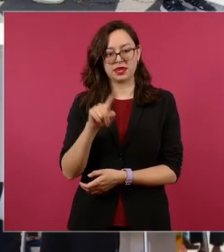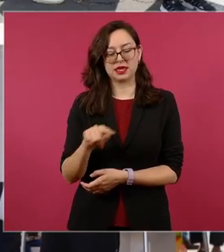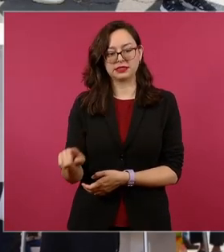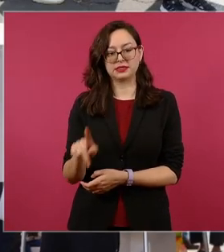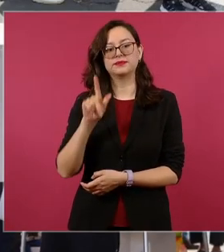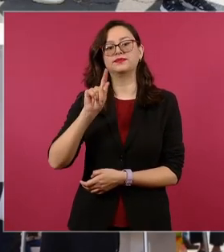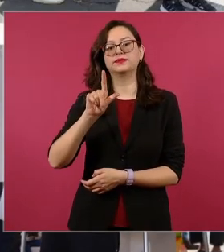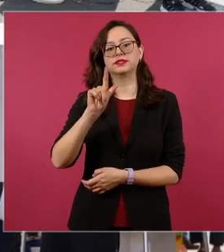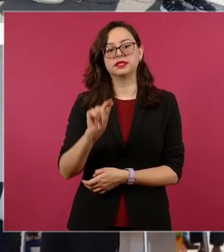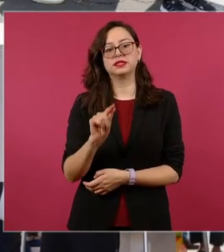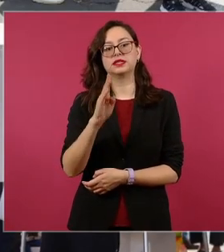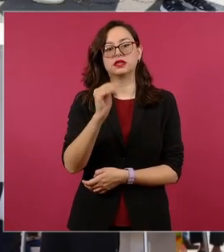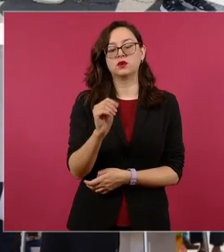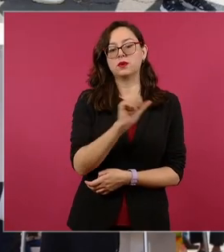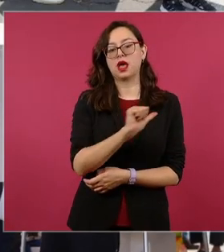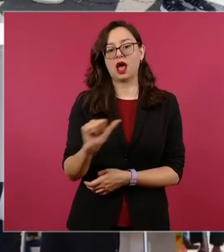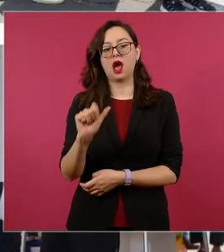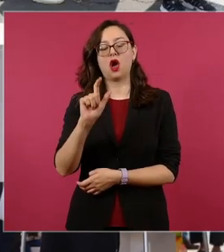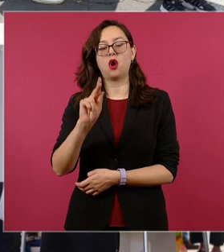a